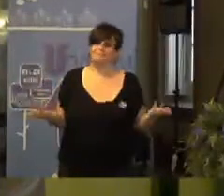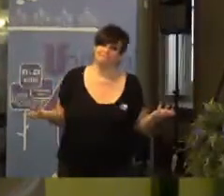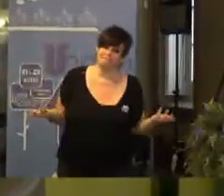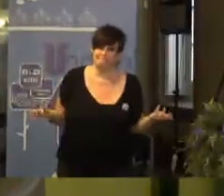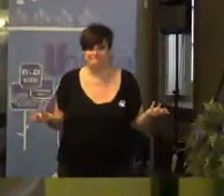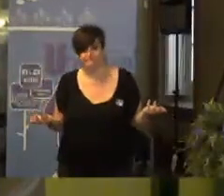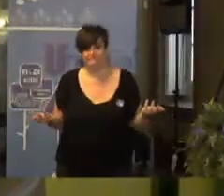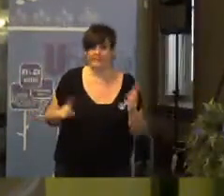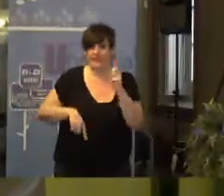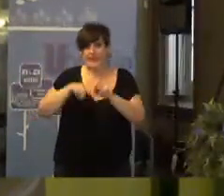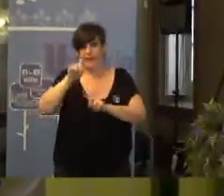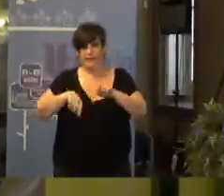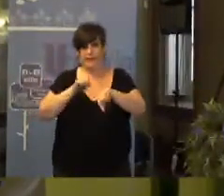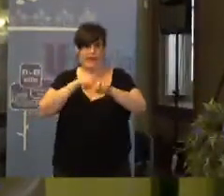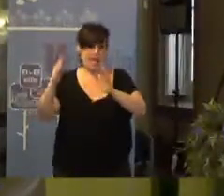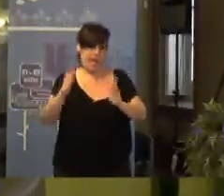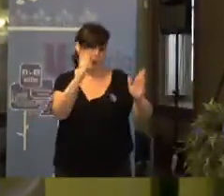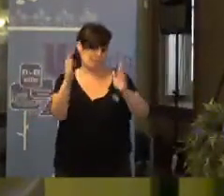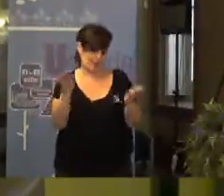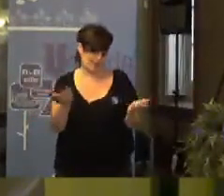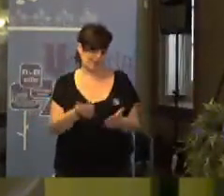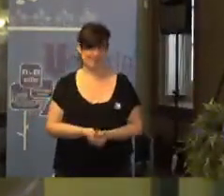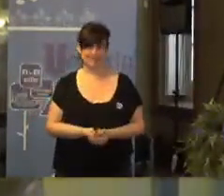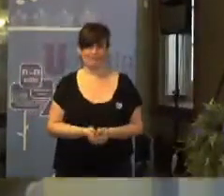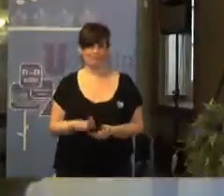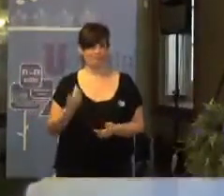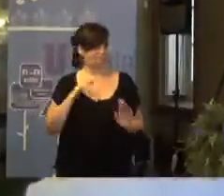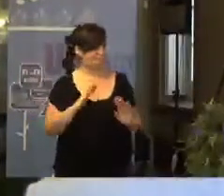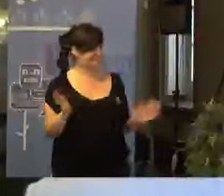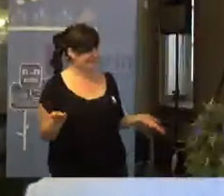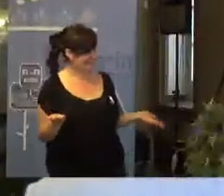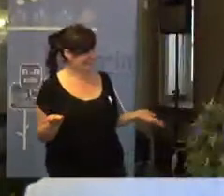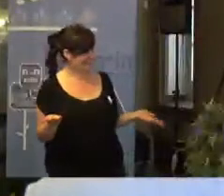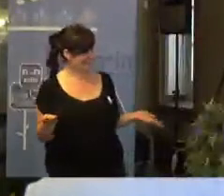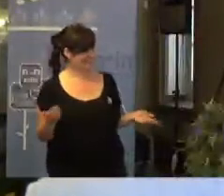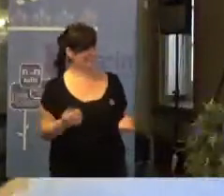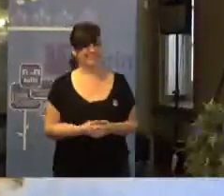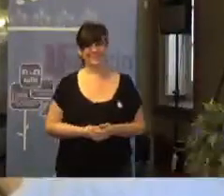tempo, tamén así se falan. E xa está, non?